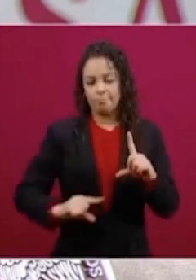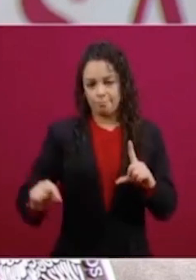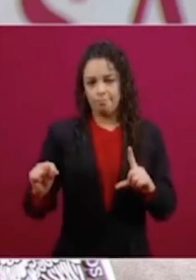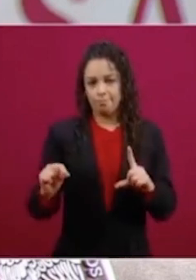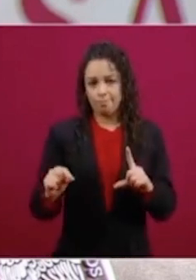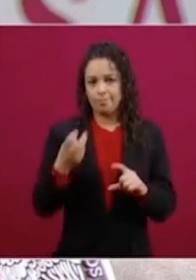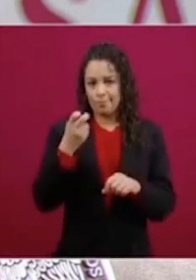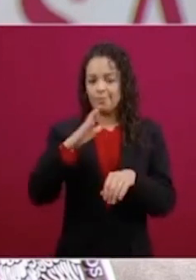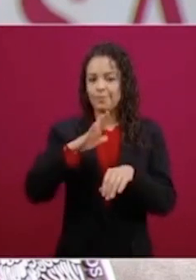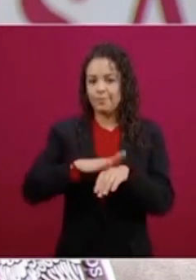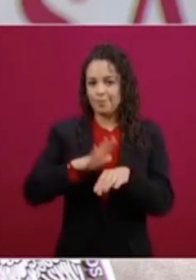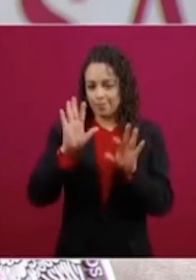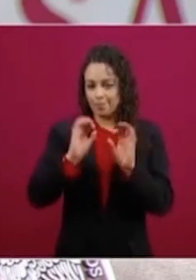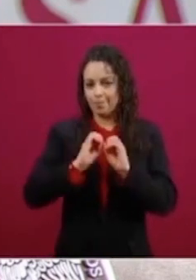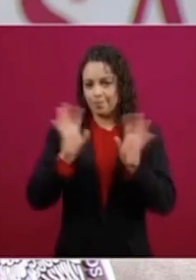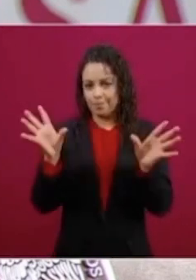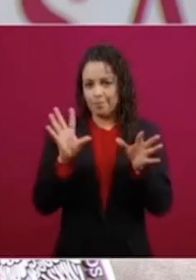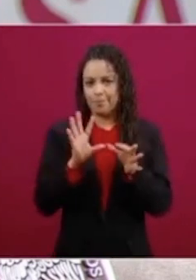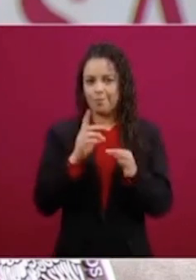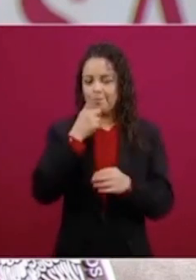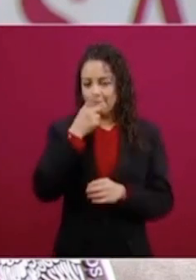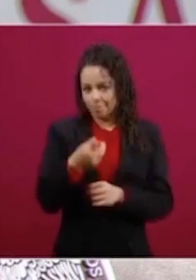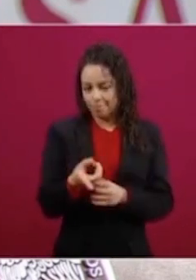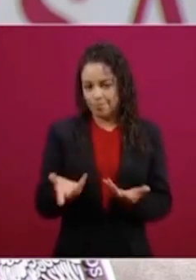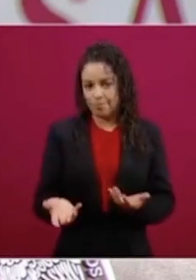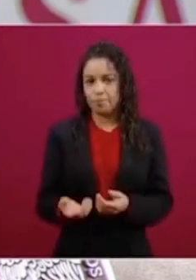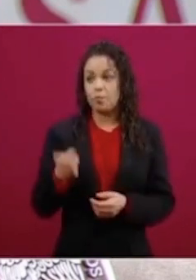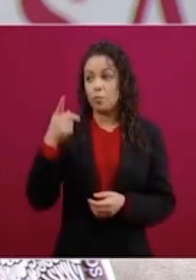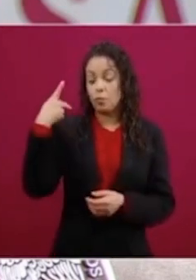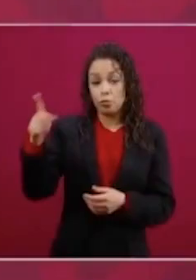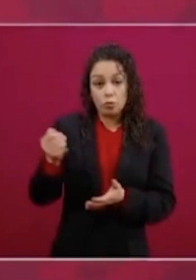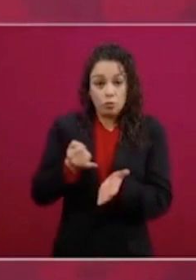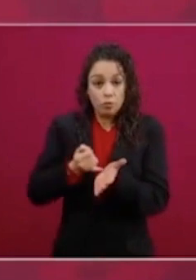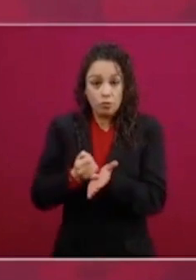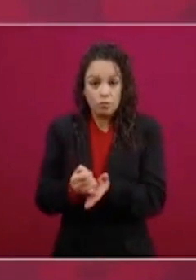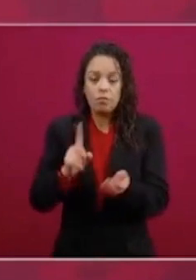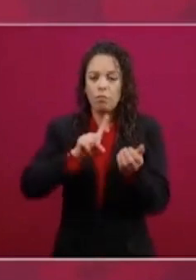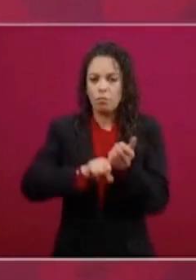Y respetamos las decisiones que tomen.